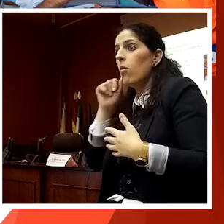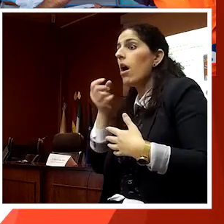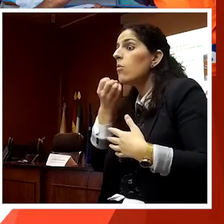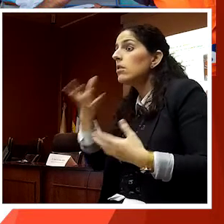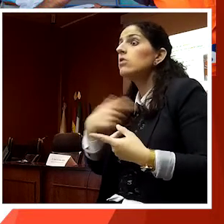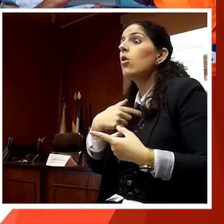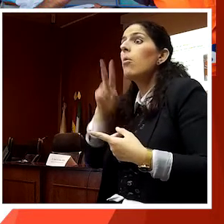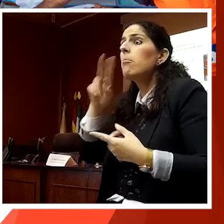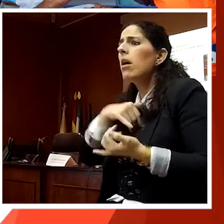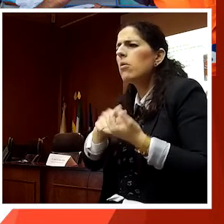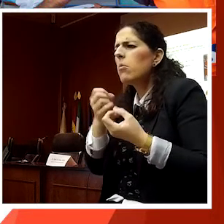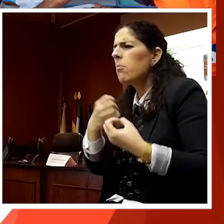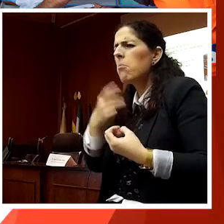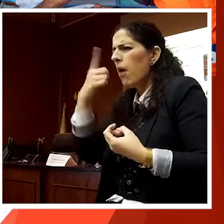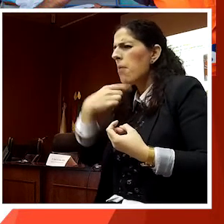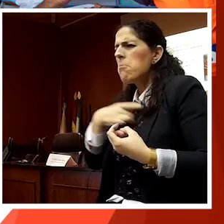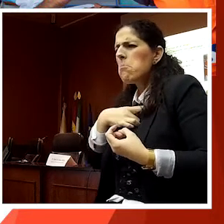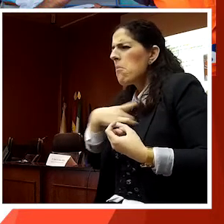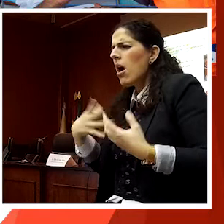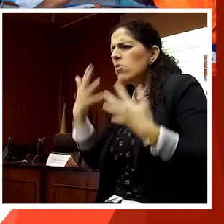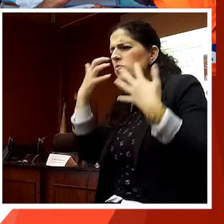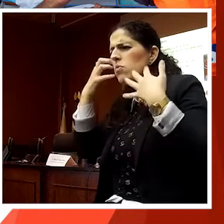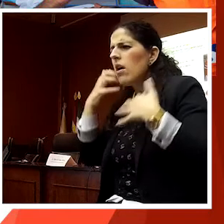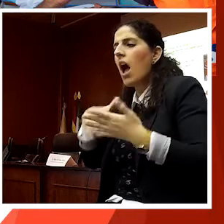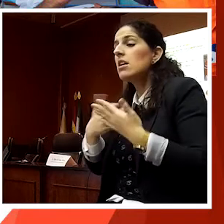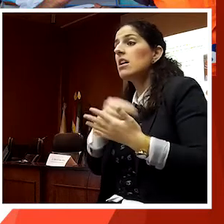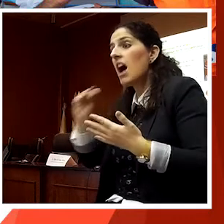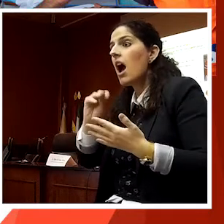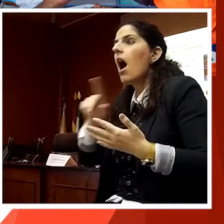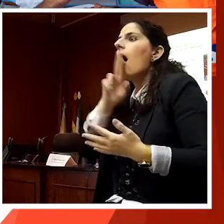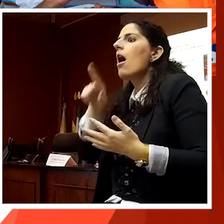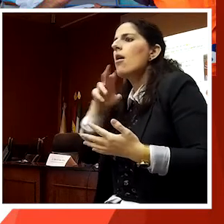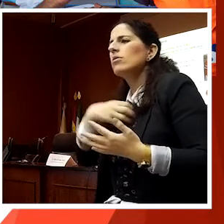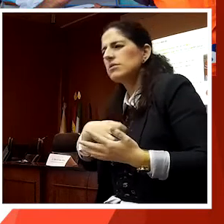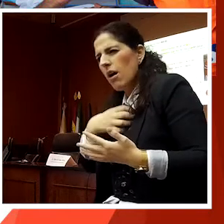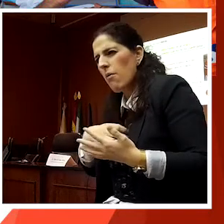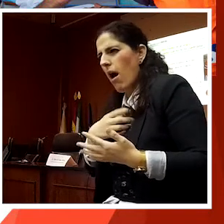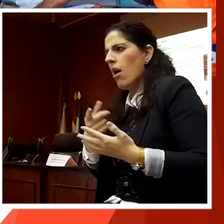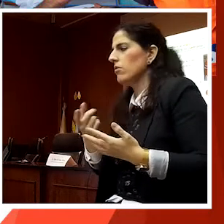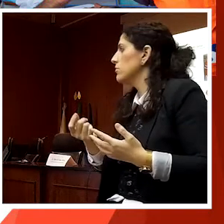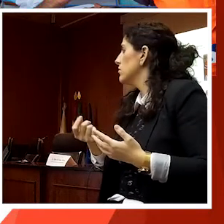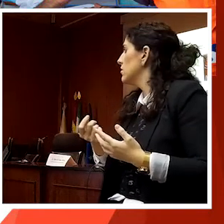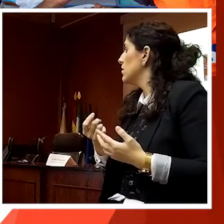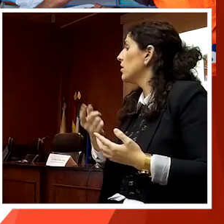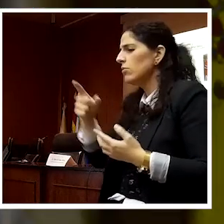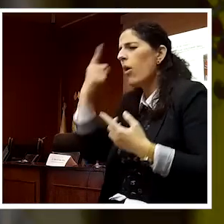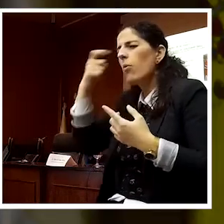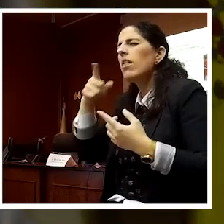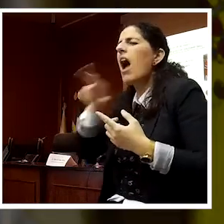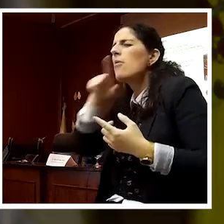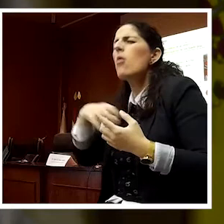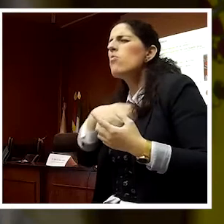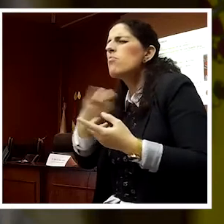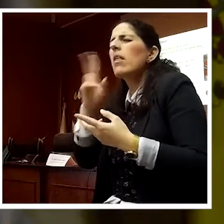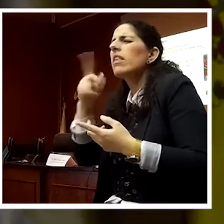con la mano en el pecho, que estaba sudando y apenas me contestaba. En apenas me contestaba, recordad lo que después os quiero hacer